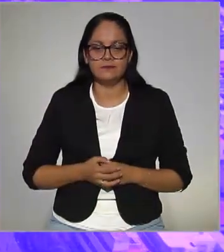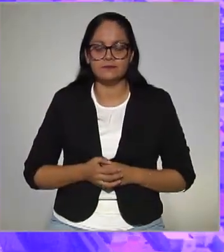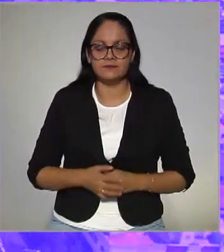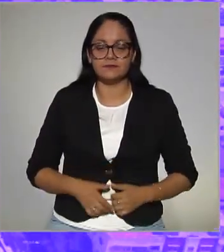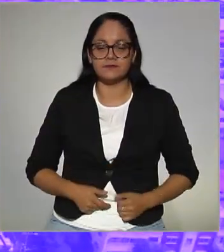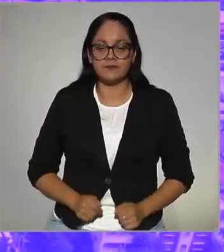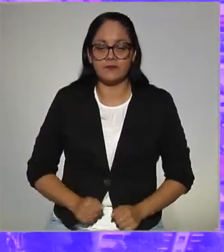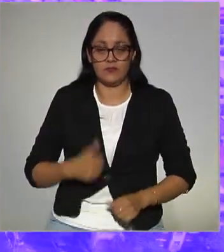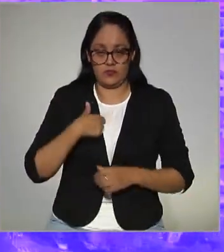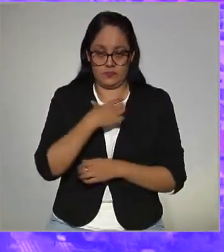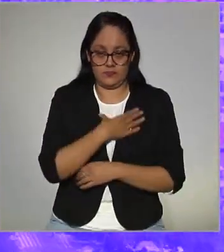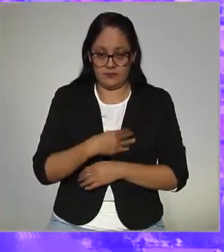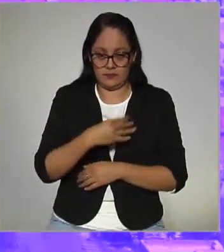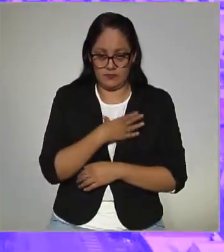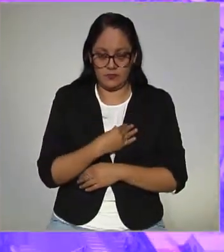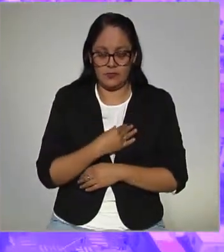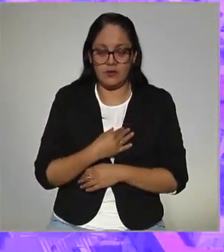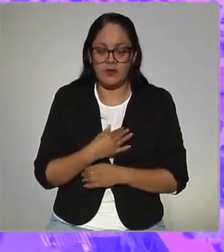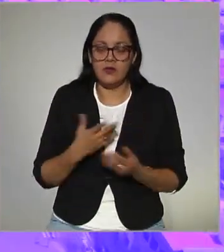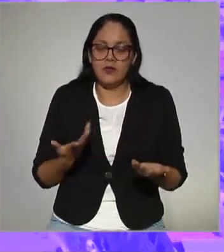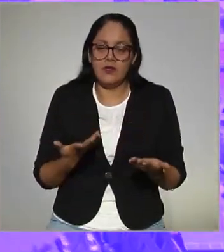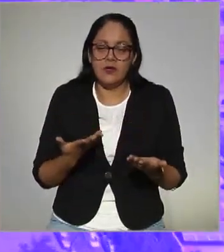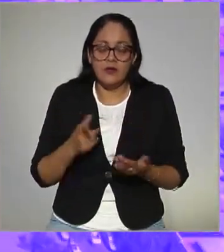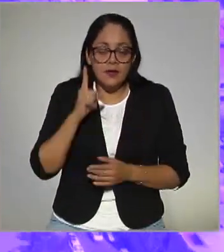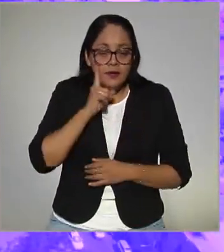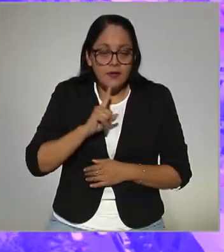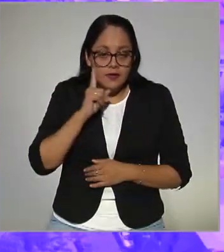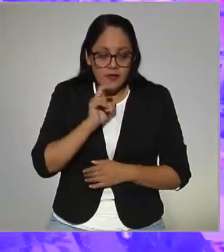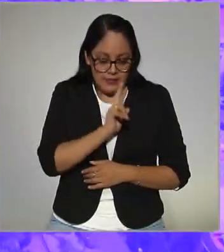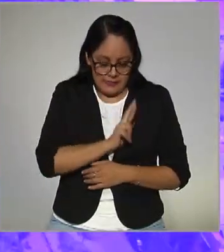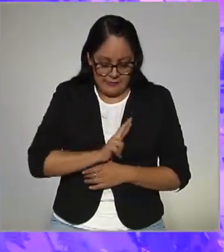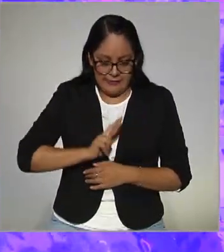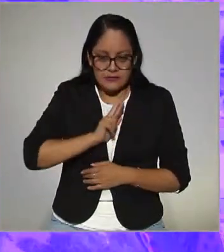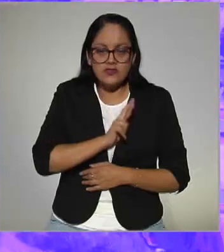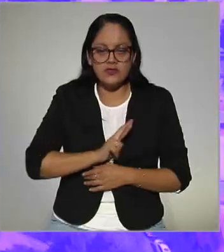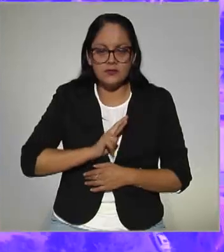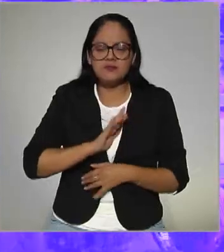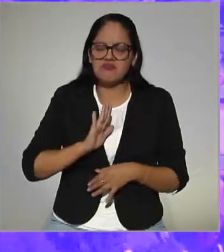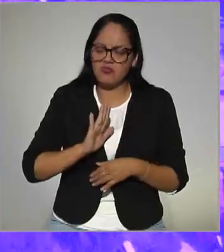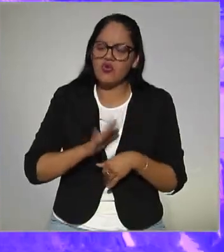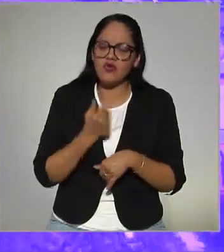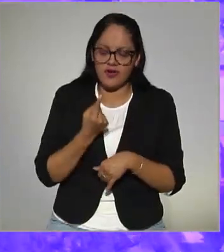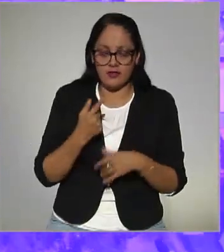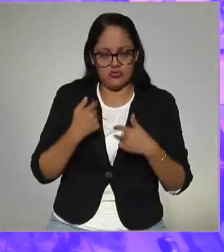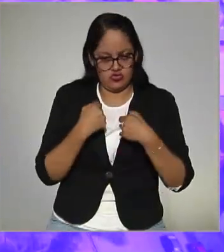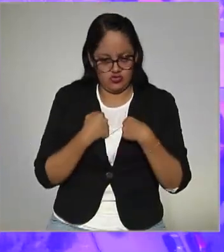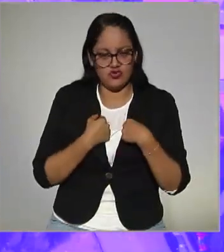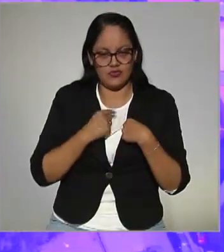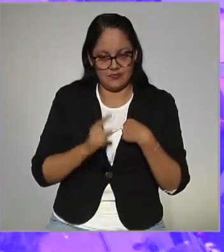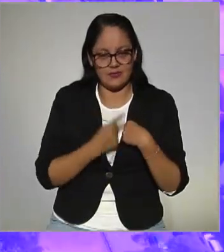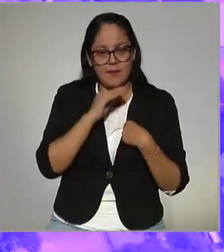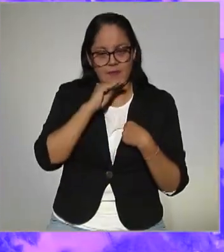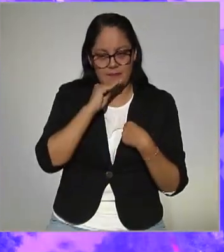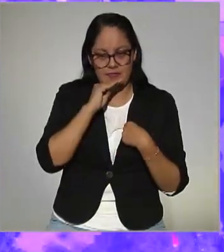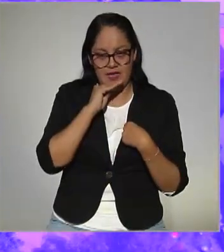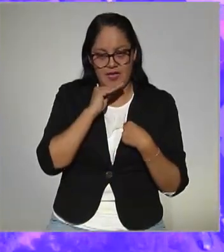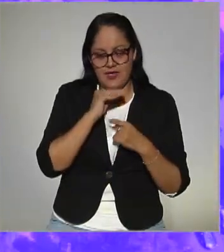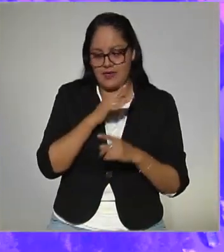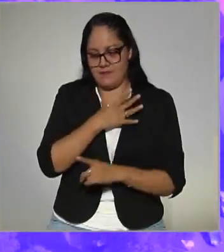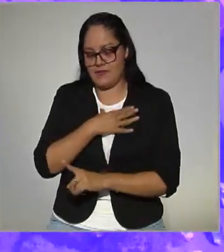Tengo una hija que me guardaba resentimiento porque yo fui una madre